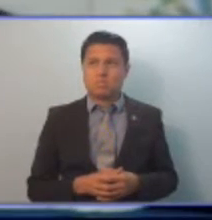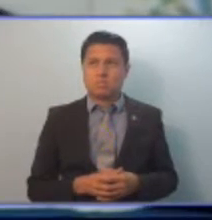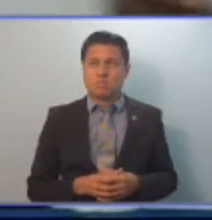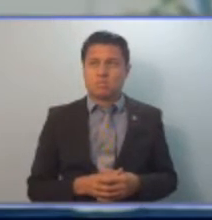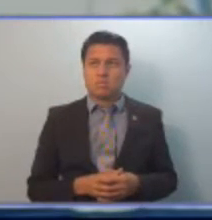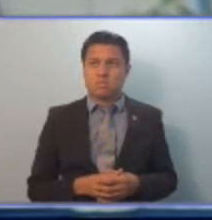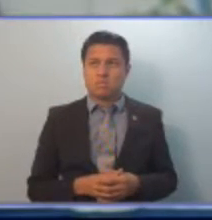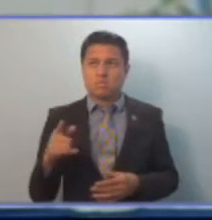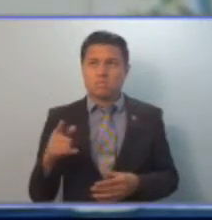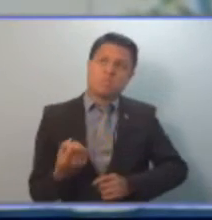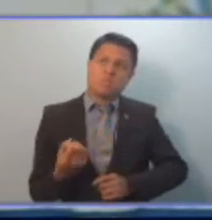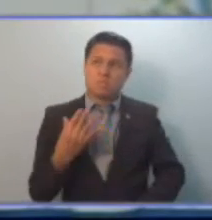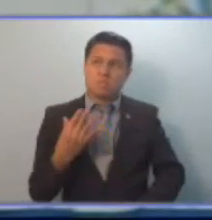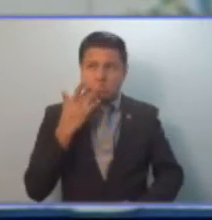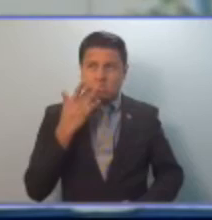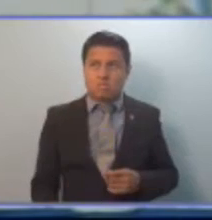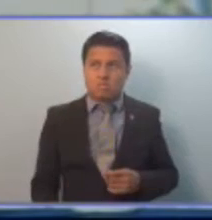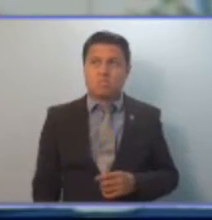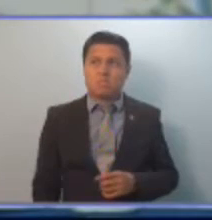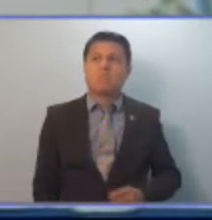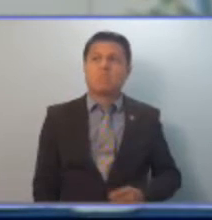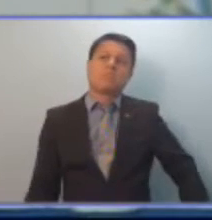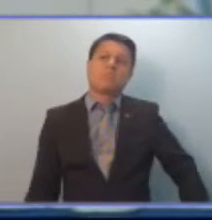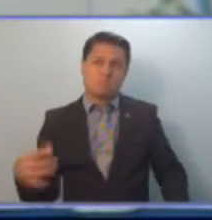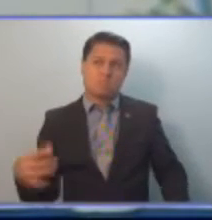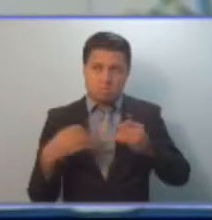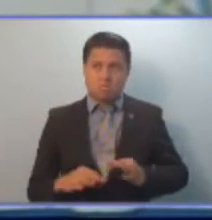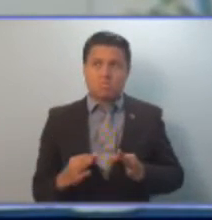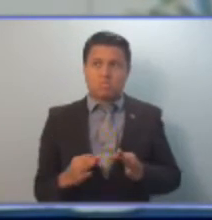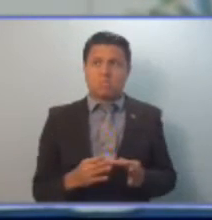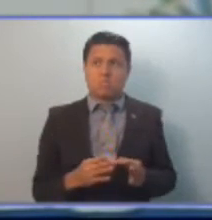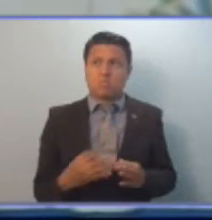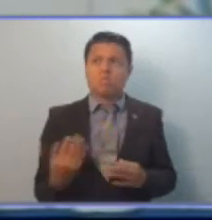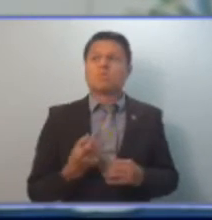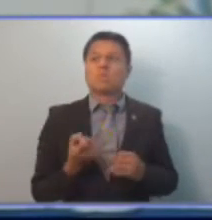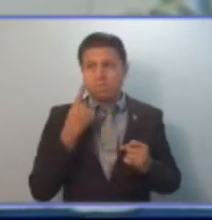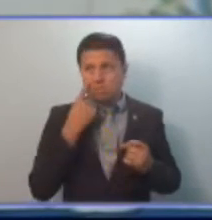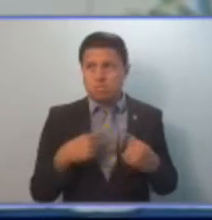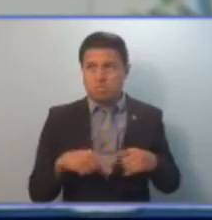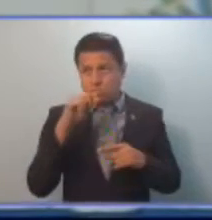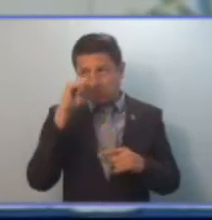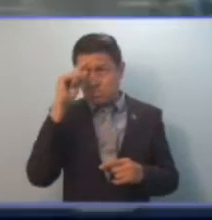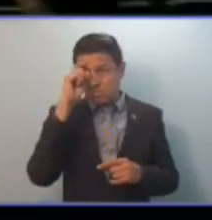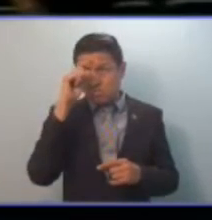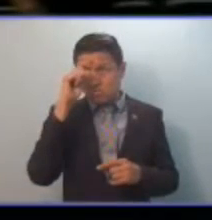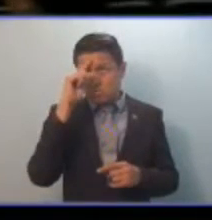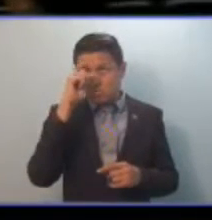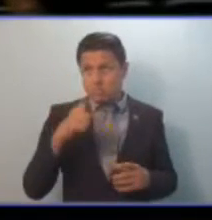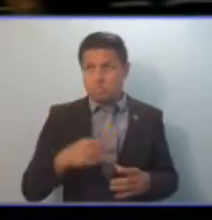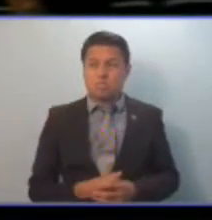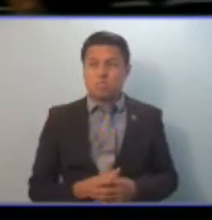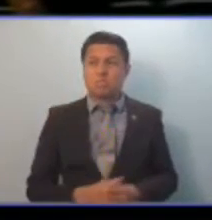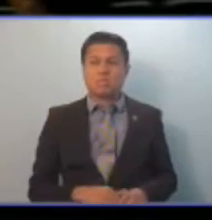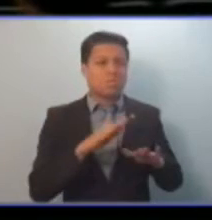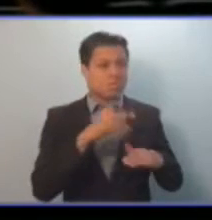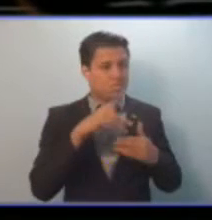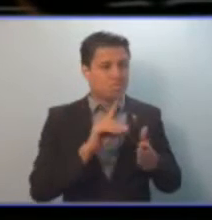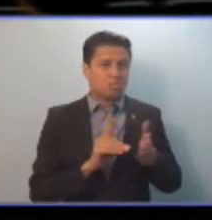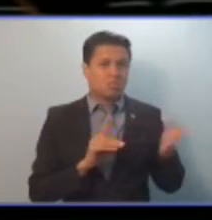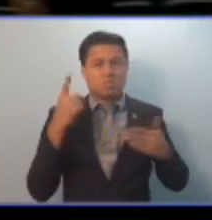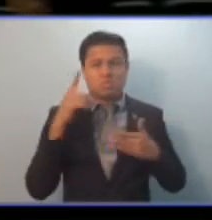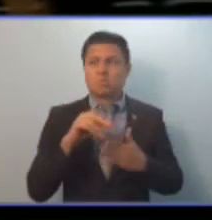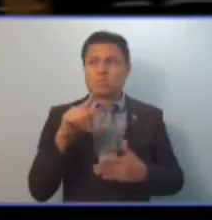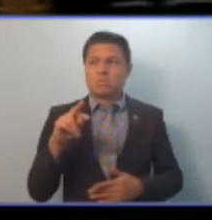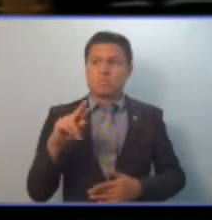Y creo que ahí podríamos trabajar muchísimo. Gracias, diputado Tenorio.